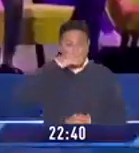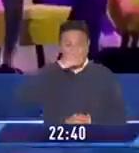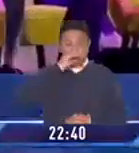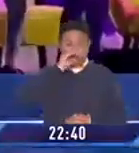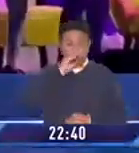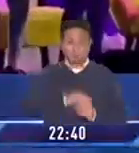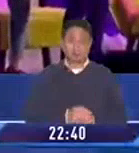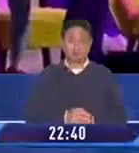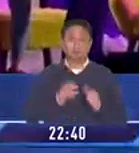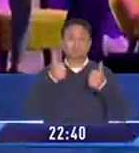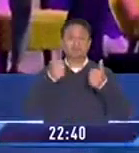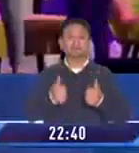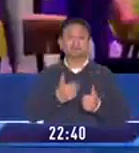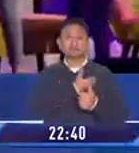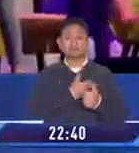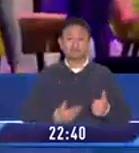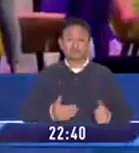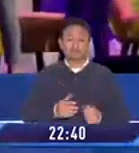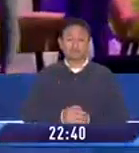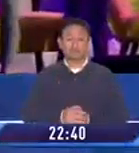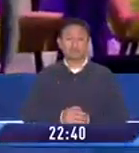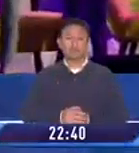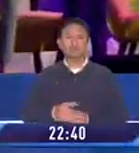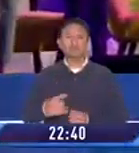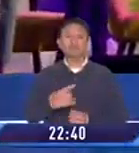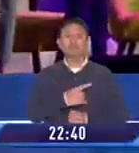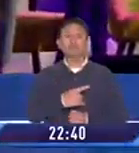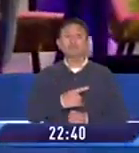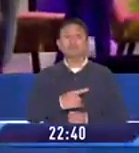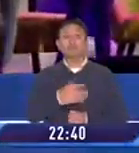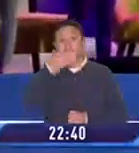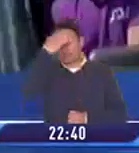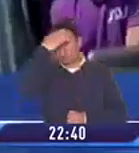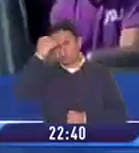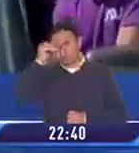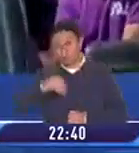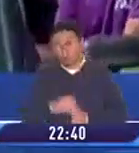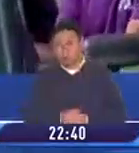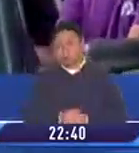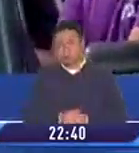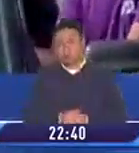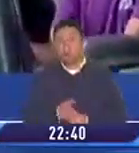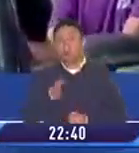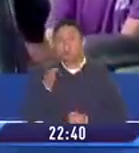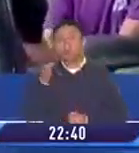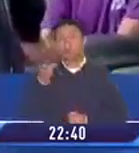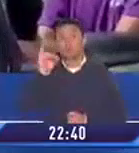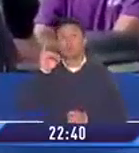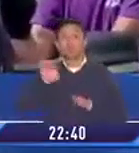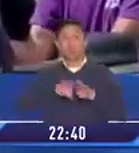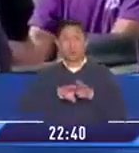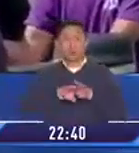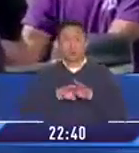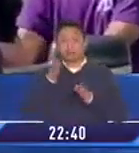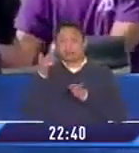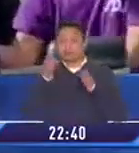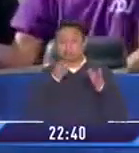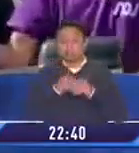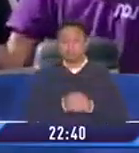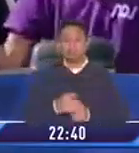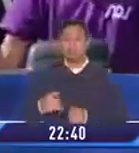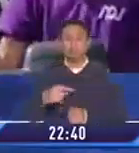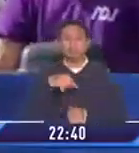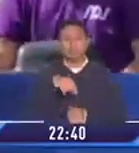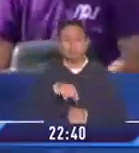El candidato a la presidencia por la Alianza ADN, Daniel Noboa Asín, recorrió la provincia de Imbabura, pues ahí